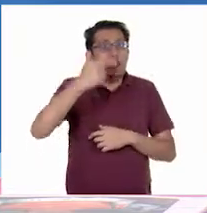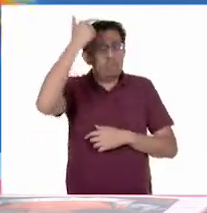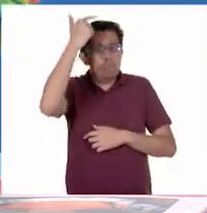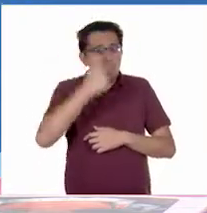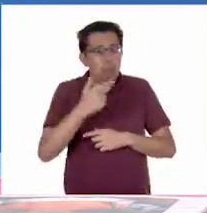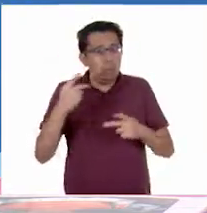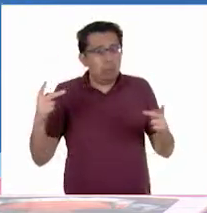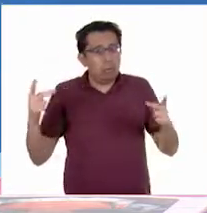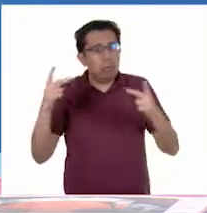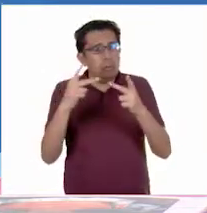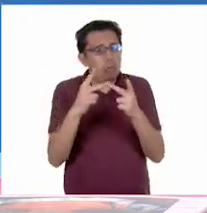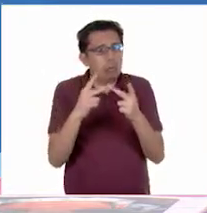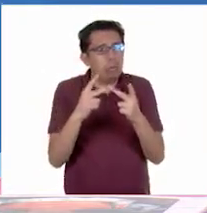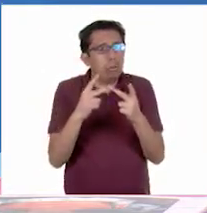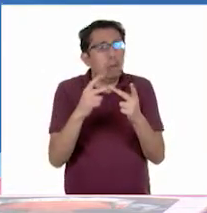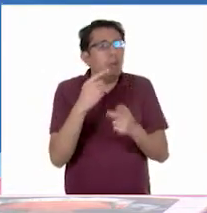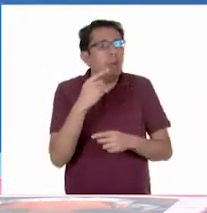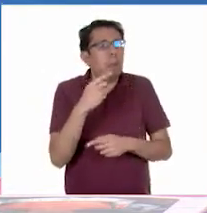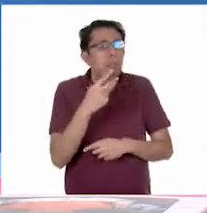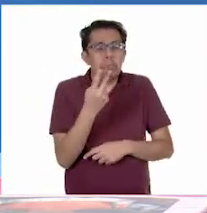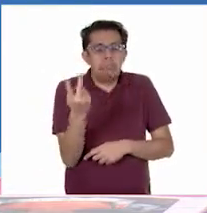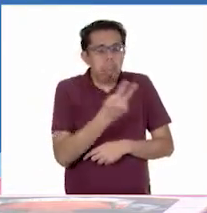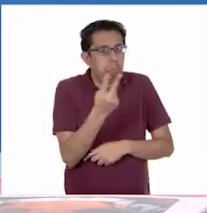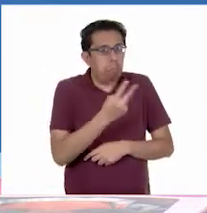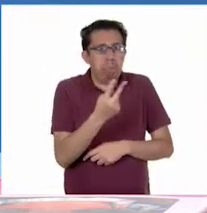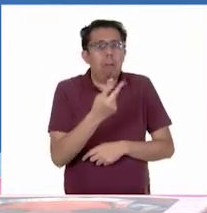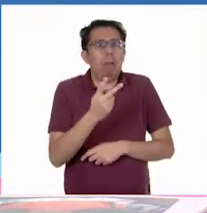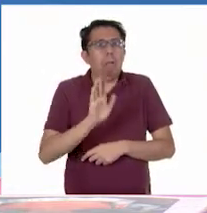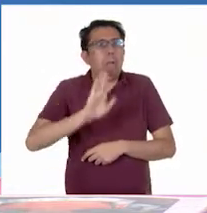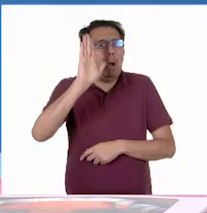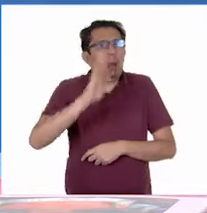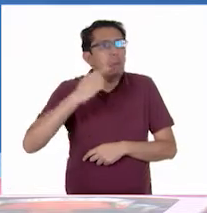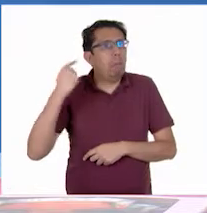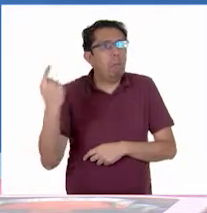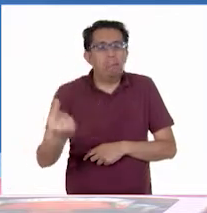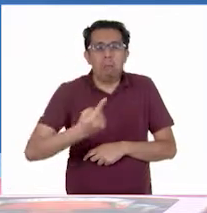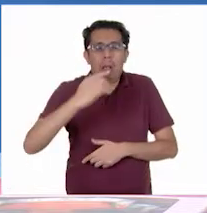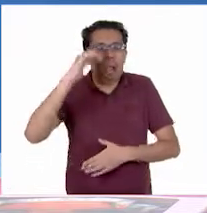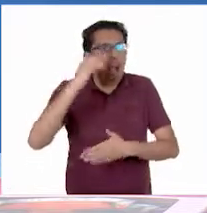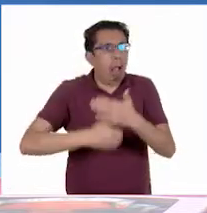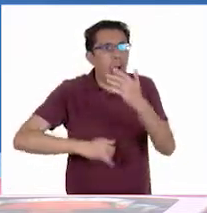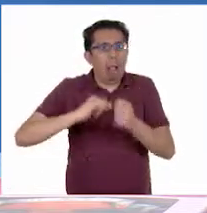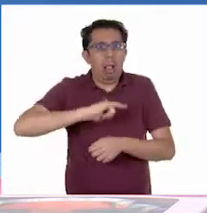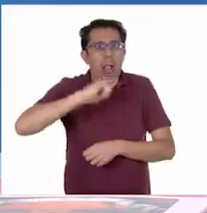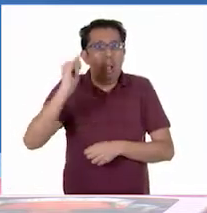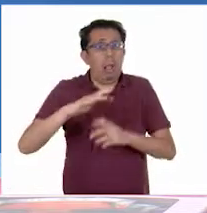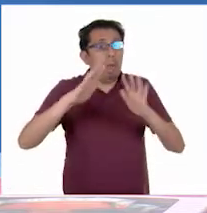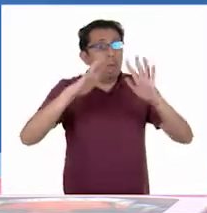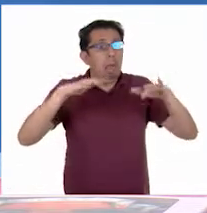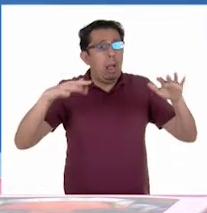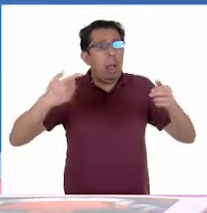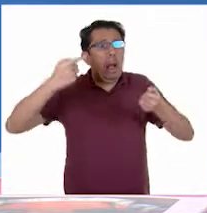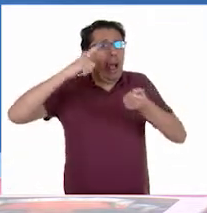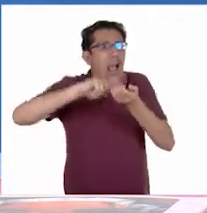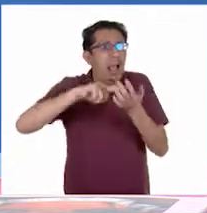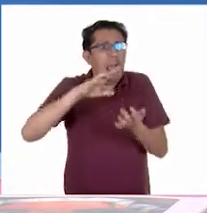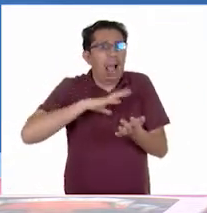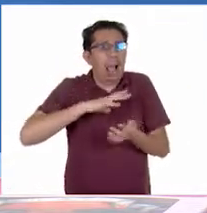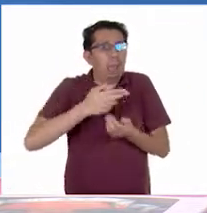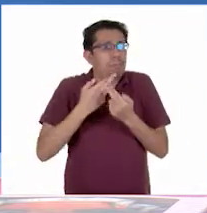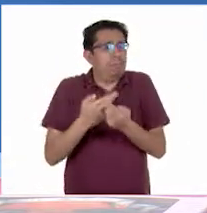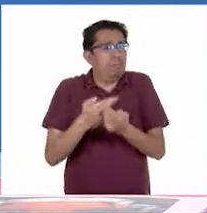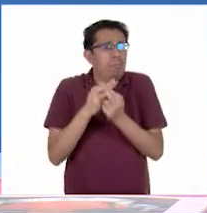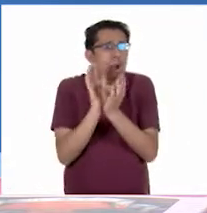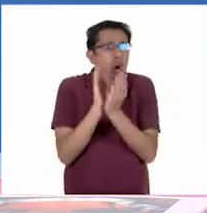ambos parecen infinitos. Porque el mar está lleno de conchas y